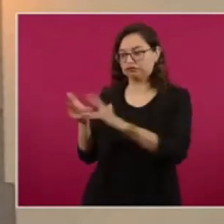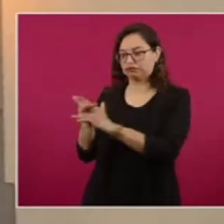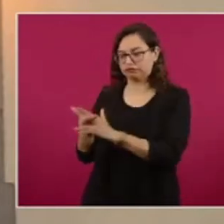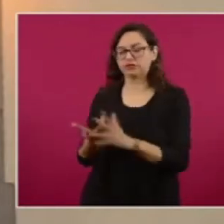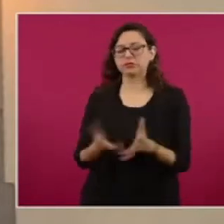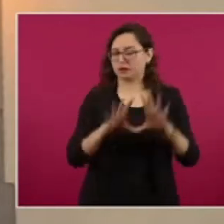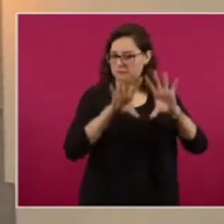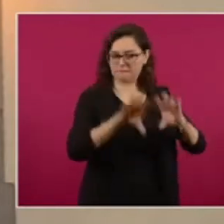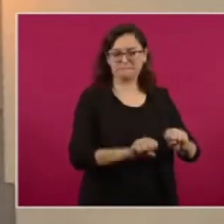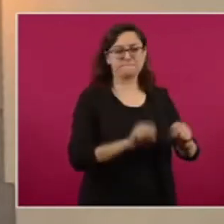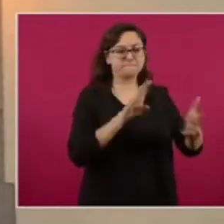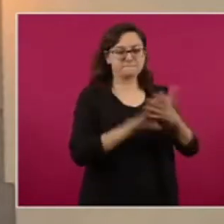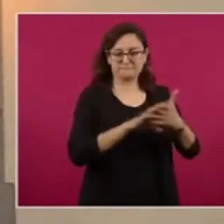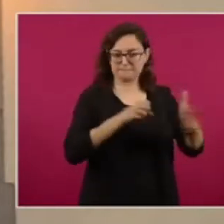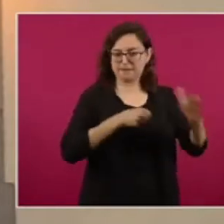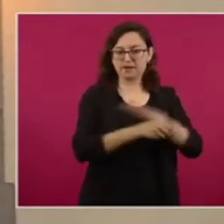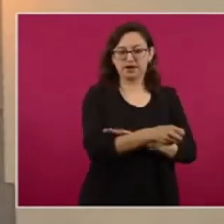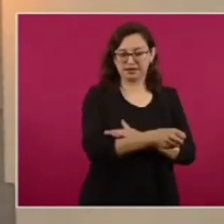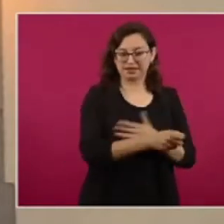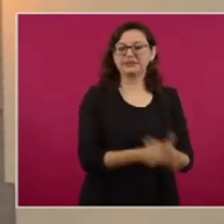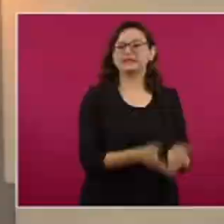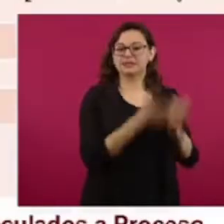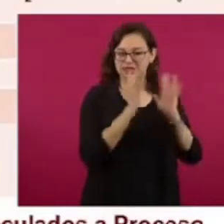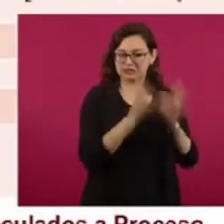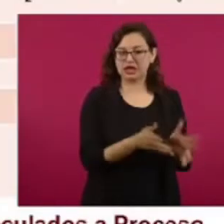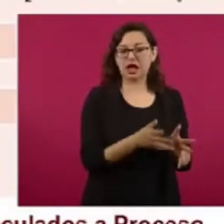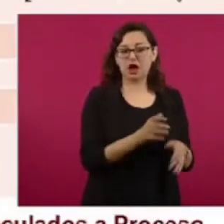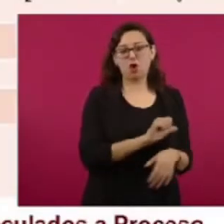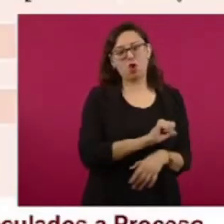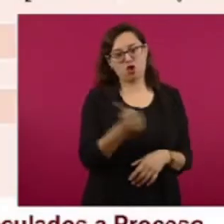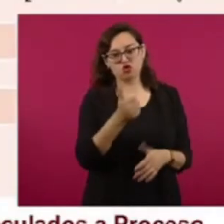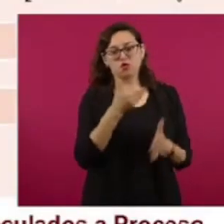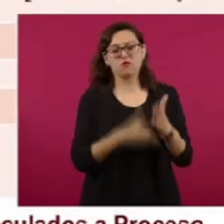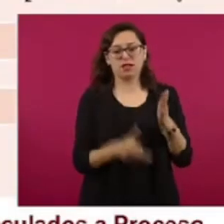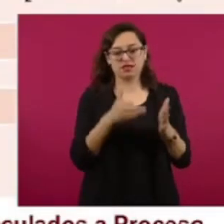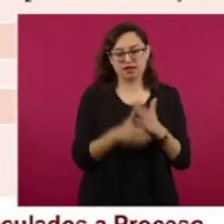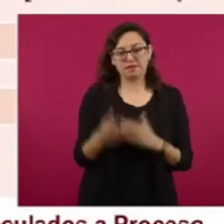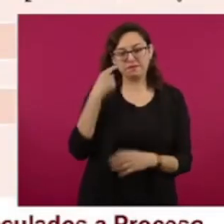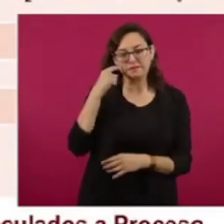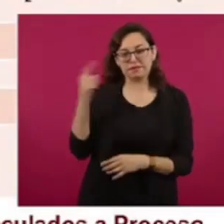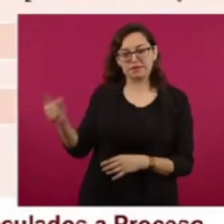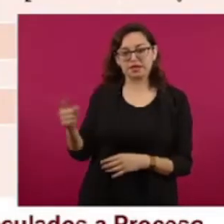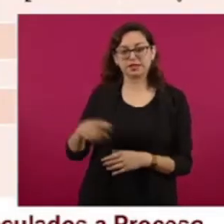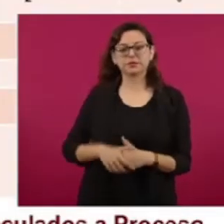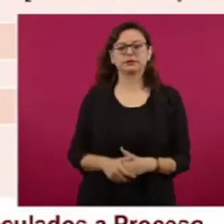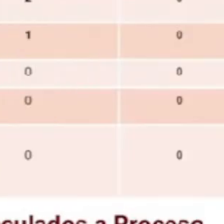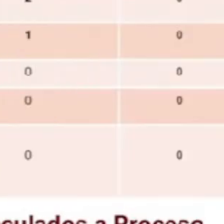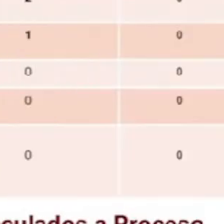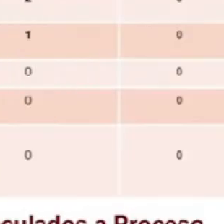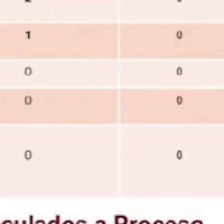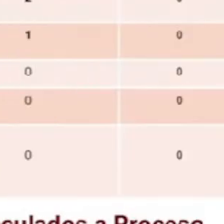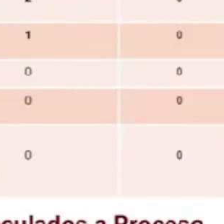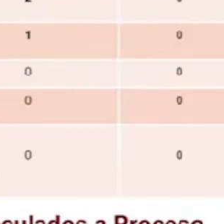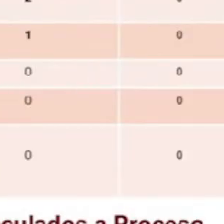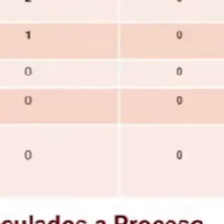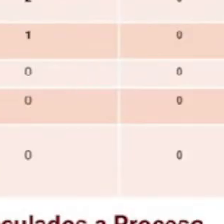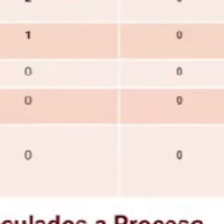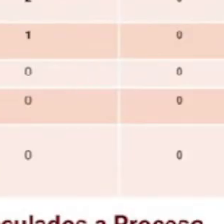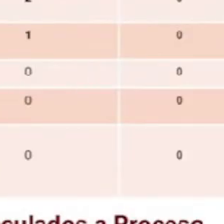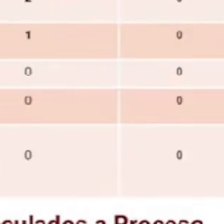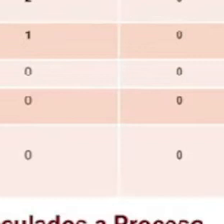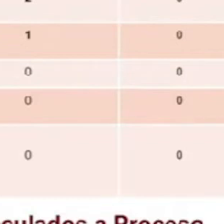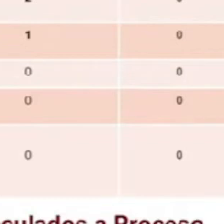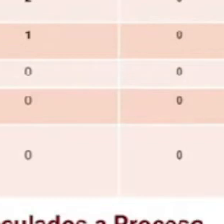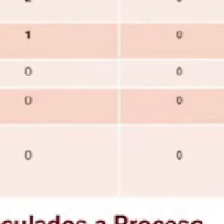otra orden de aprehensión más pendiente de ejecutar por este caso acontecido en Veracruz. En el caso de